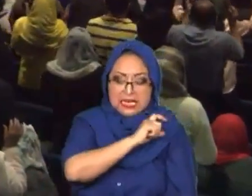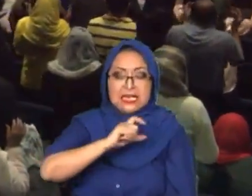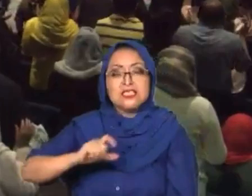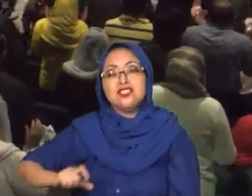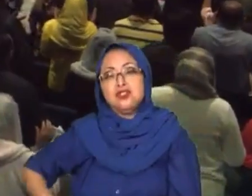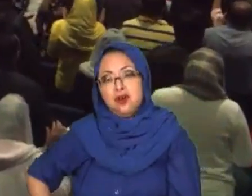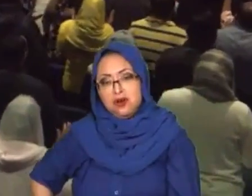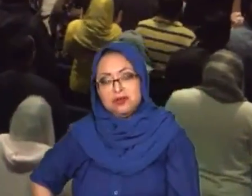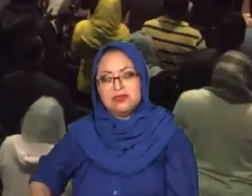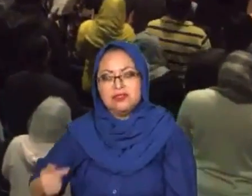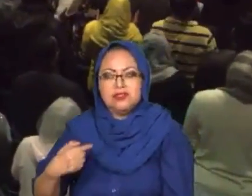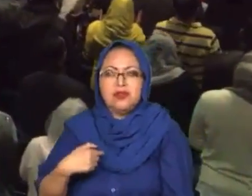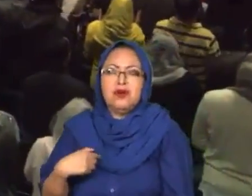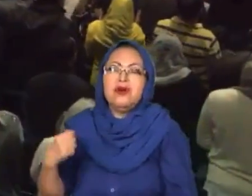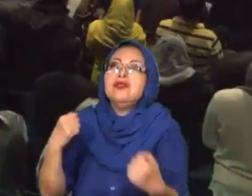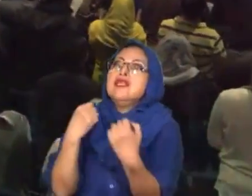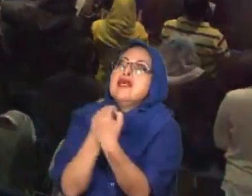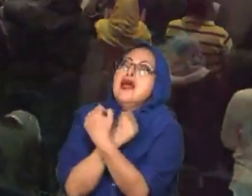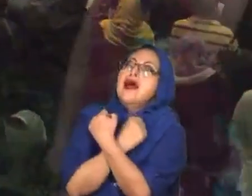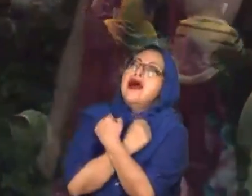Cristo, yo te